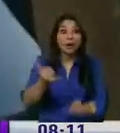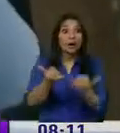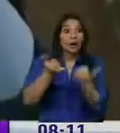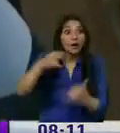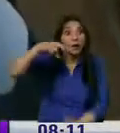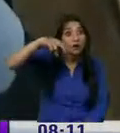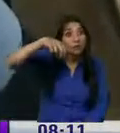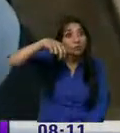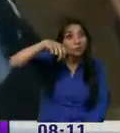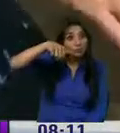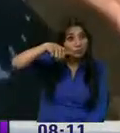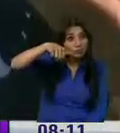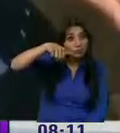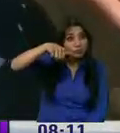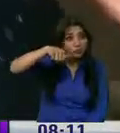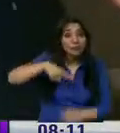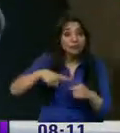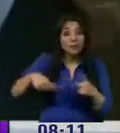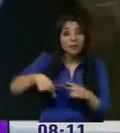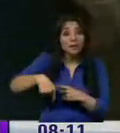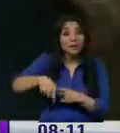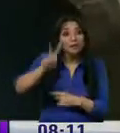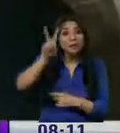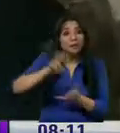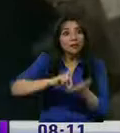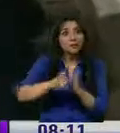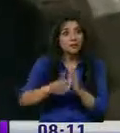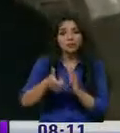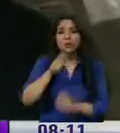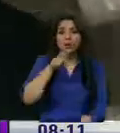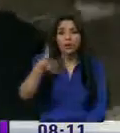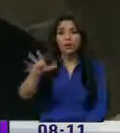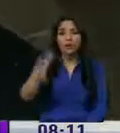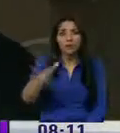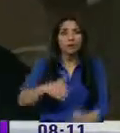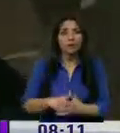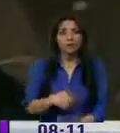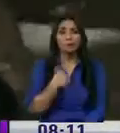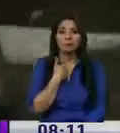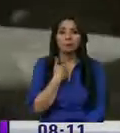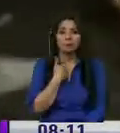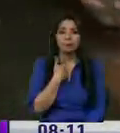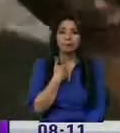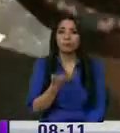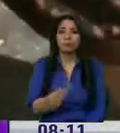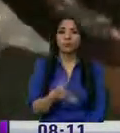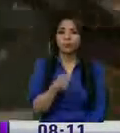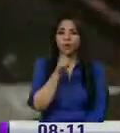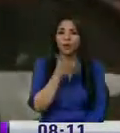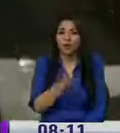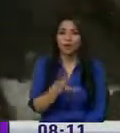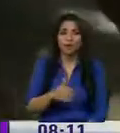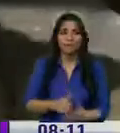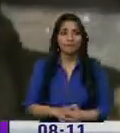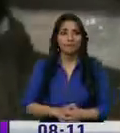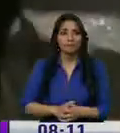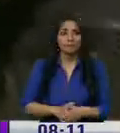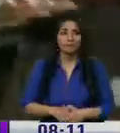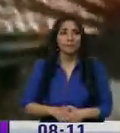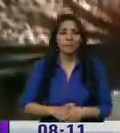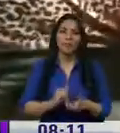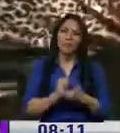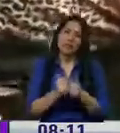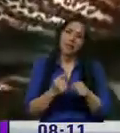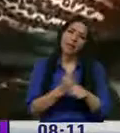agua ya pero después de unos 20 minutos ya no hay agua y quedamos así sin agua tiene una cada hora